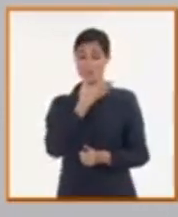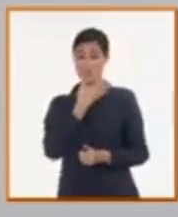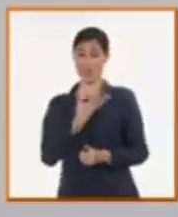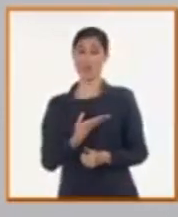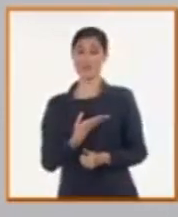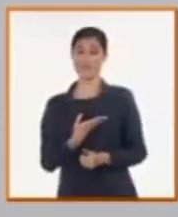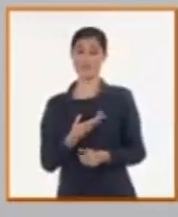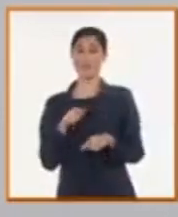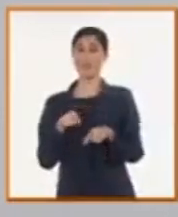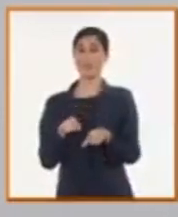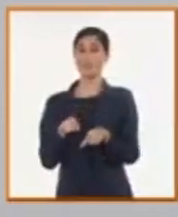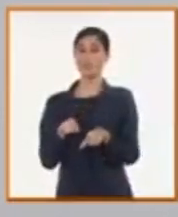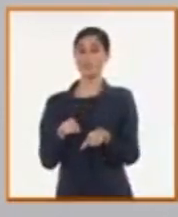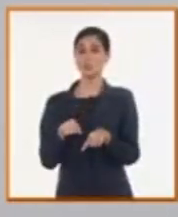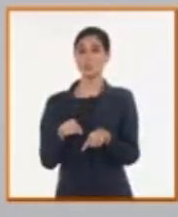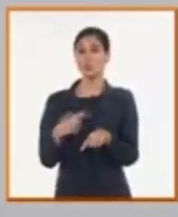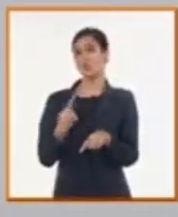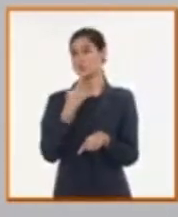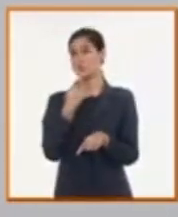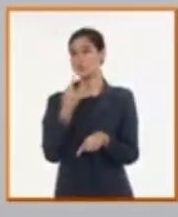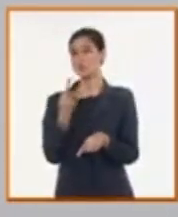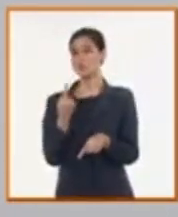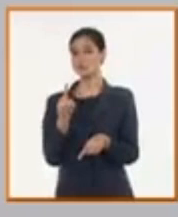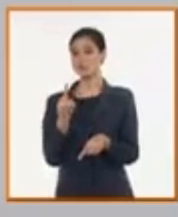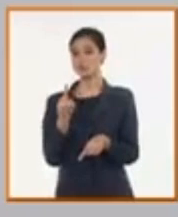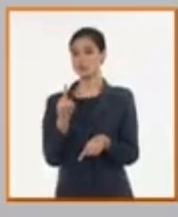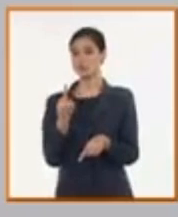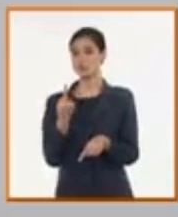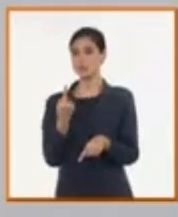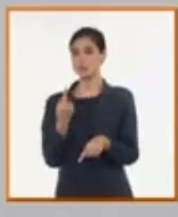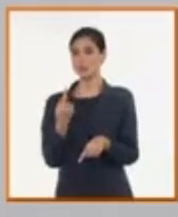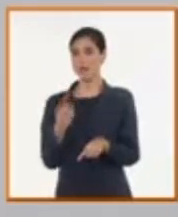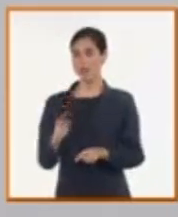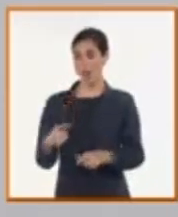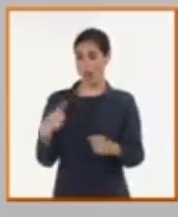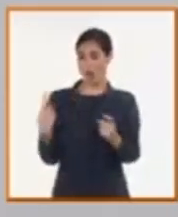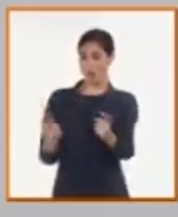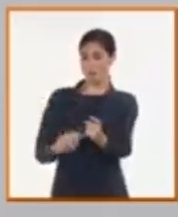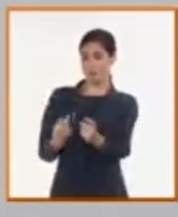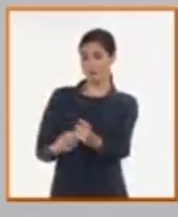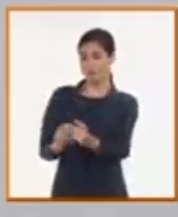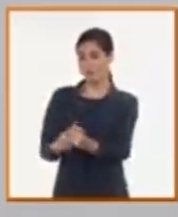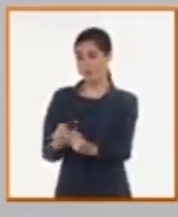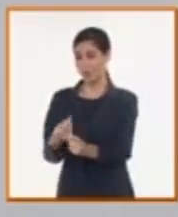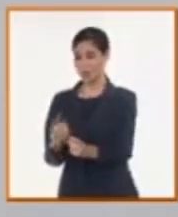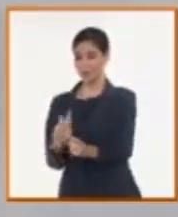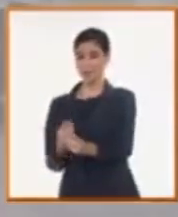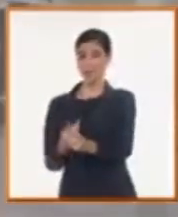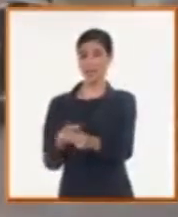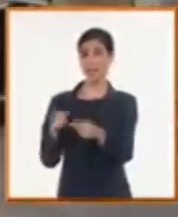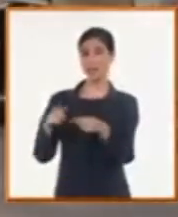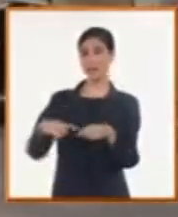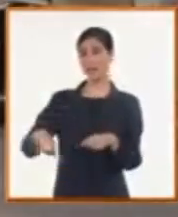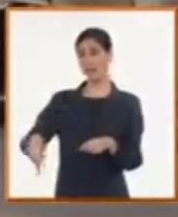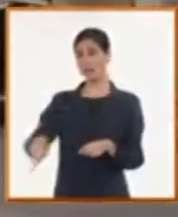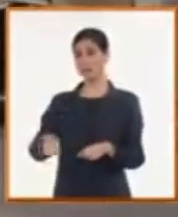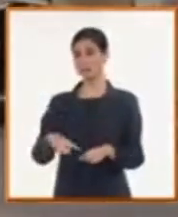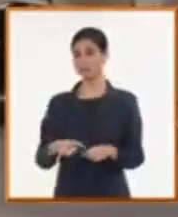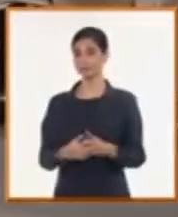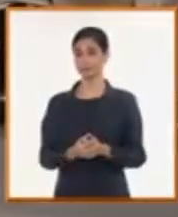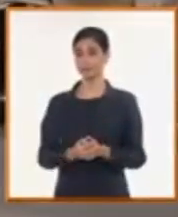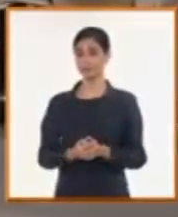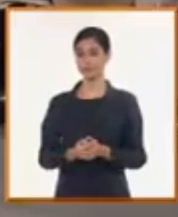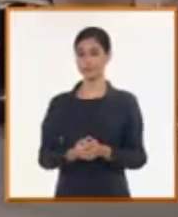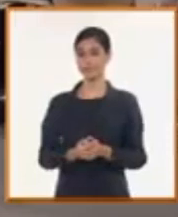batalla definitiva en esta dirección, porque constituía la dirección elegida por los